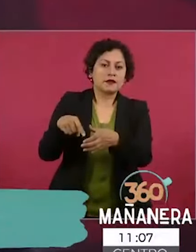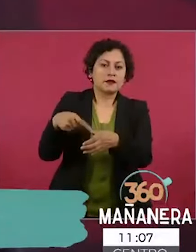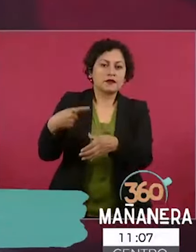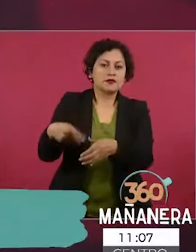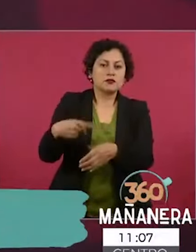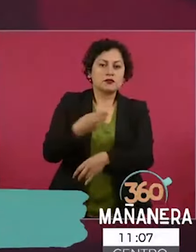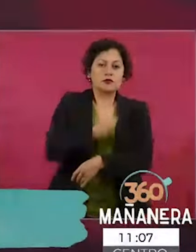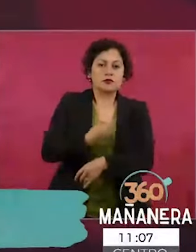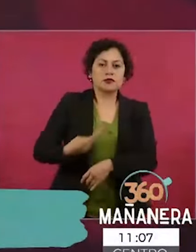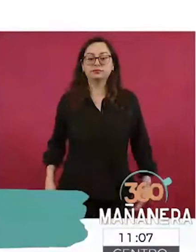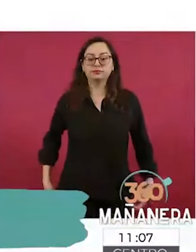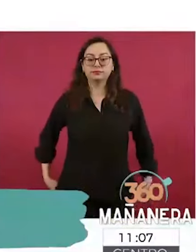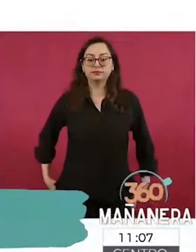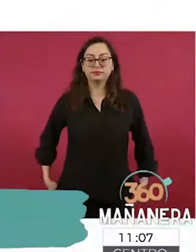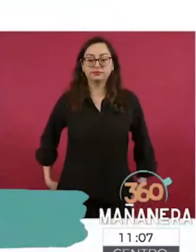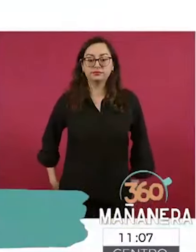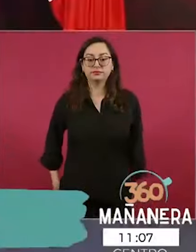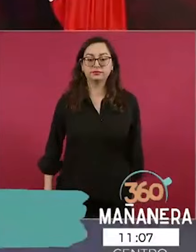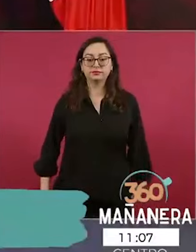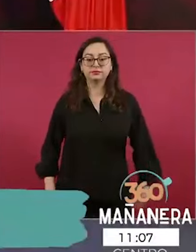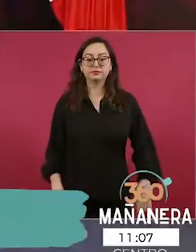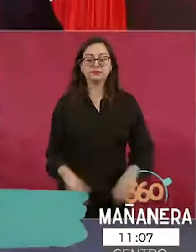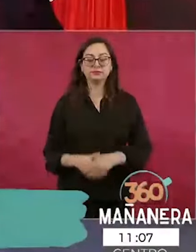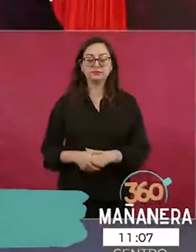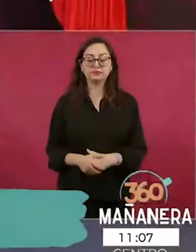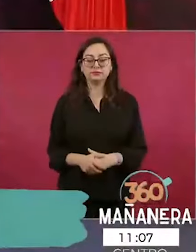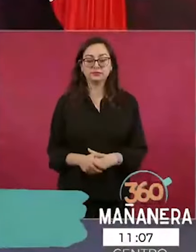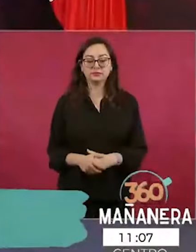PRO. Miren esto.